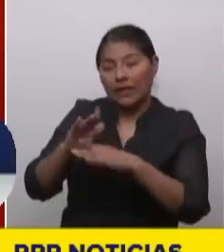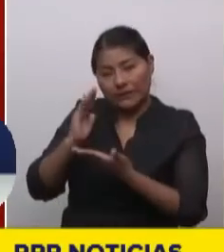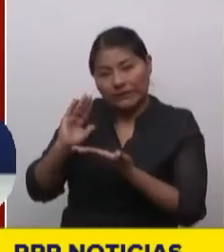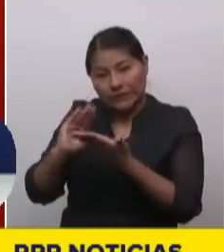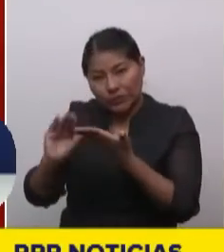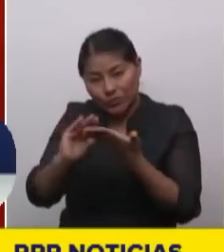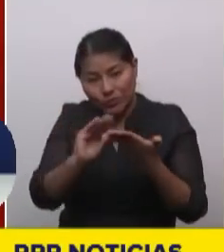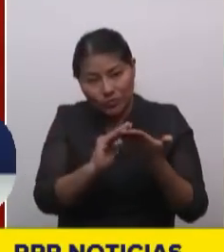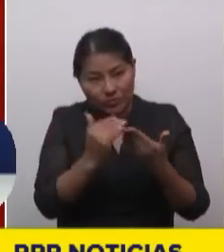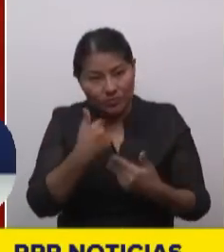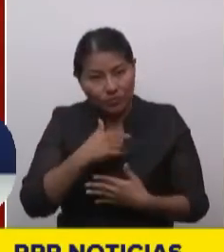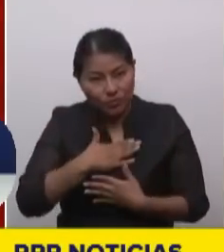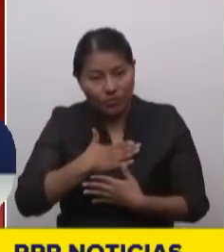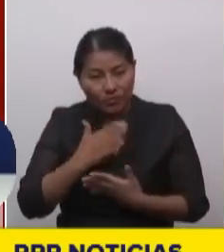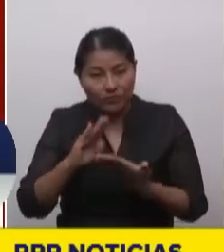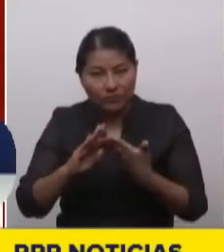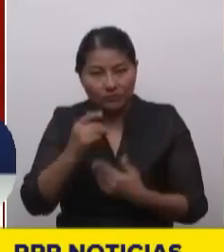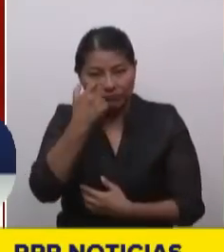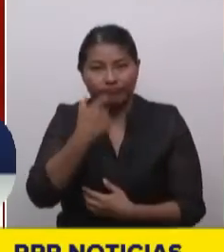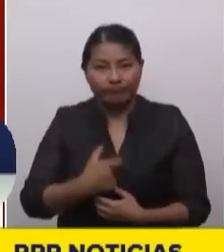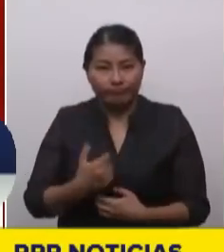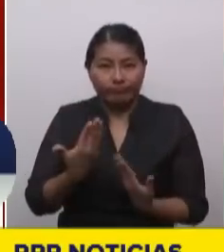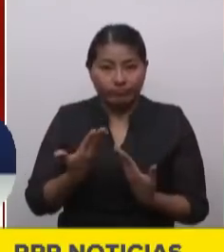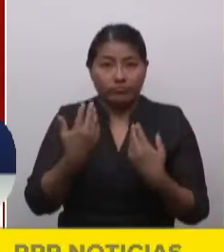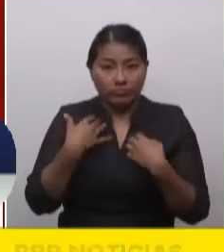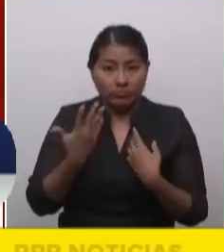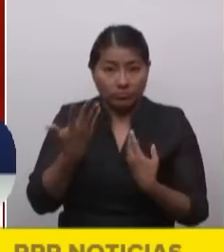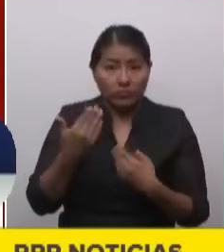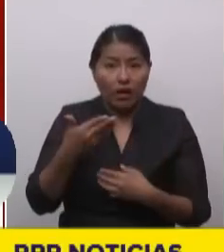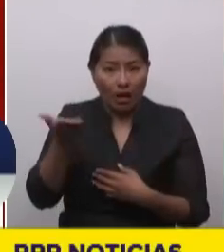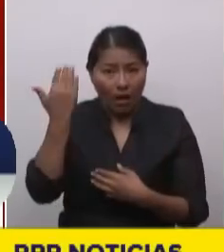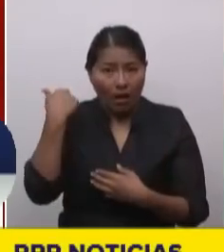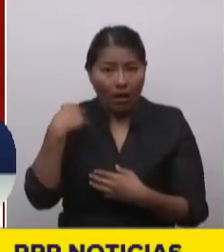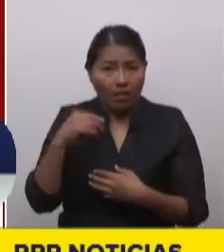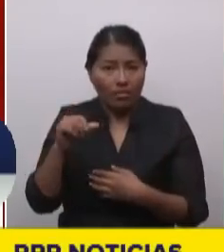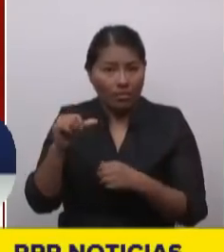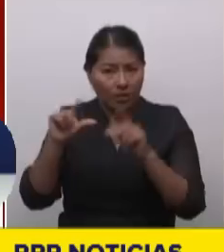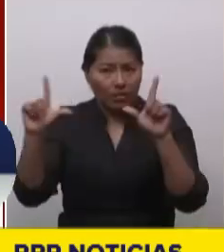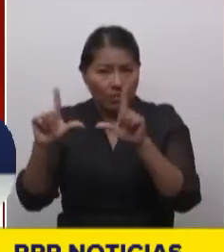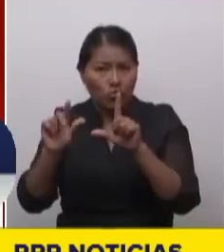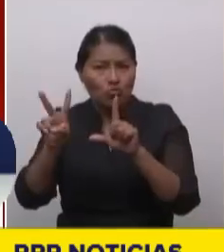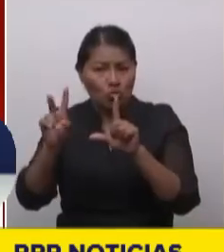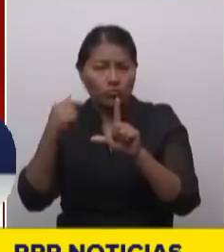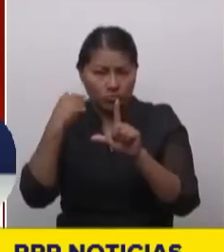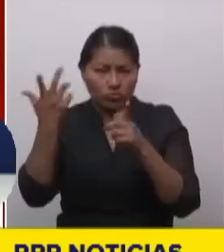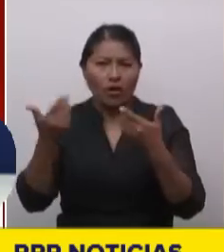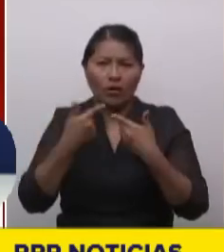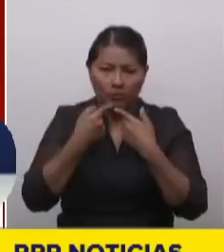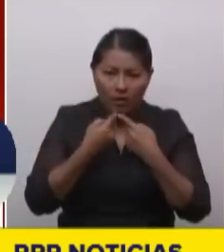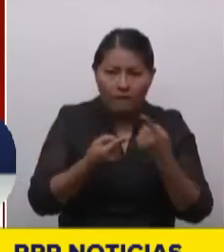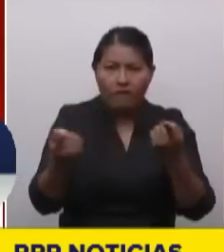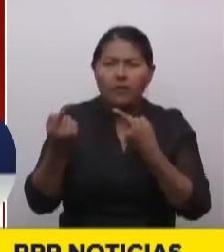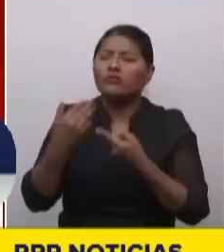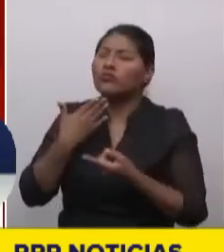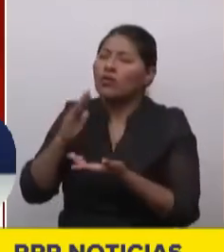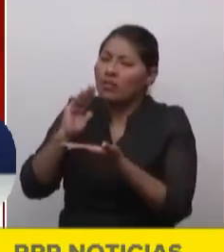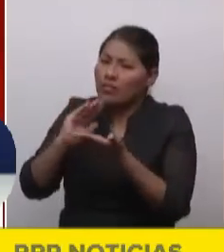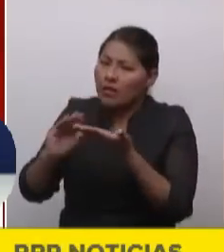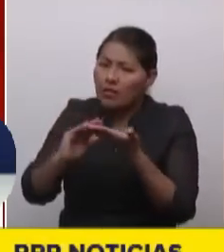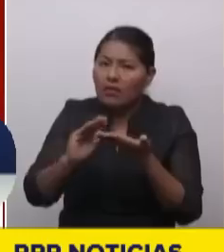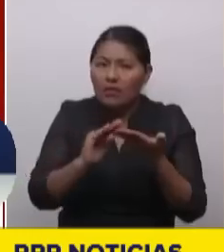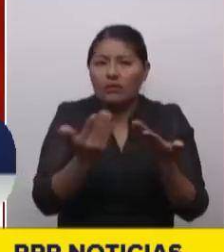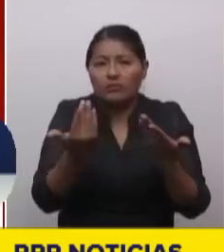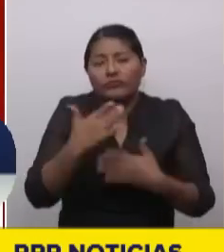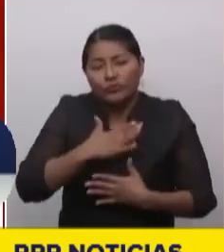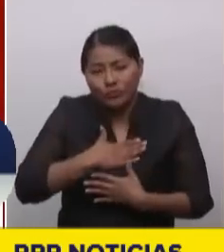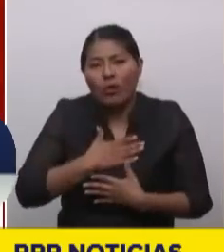caso personalmente, incluido en el debate en Canal 2, públicamente, ¿no? Expresé mis disculpas y bueno, son